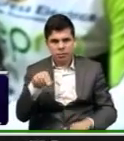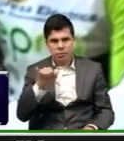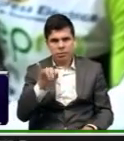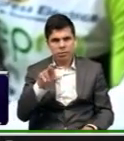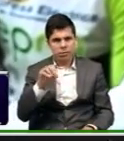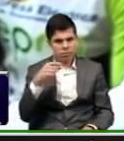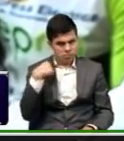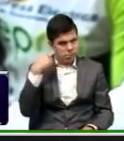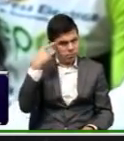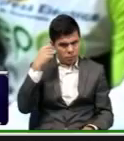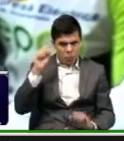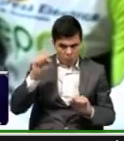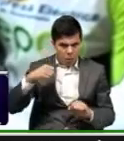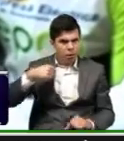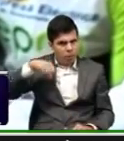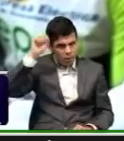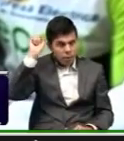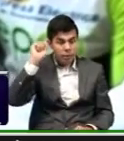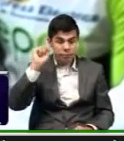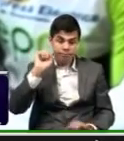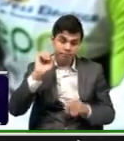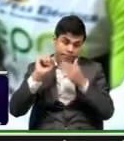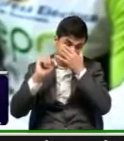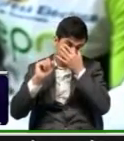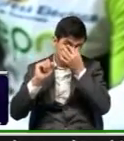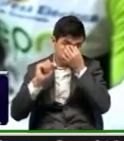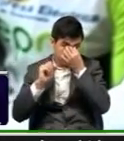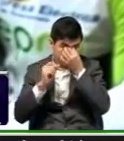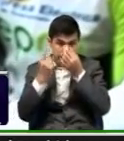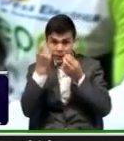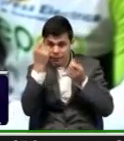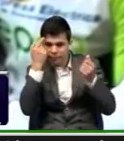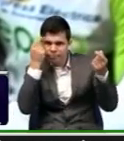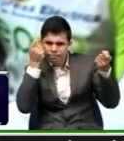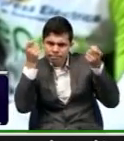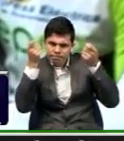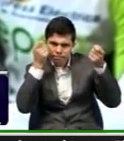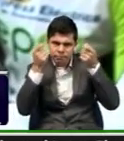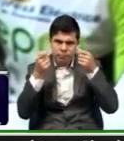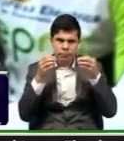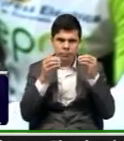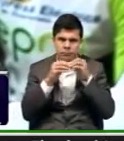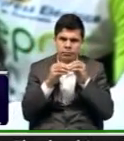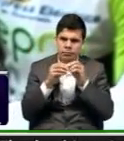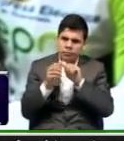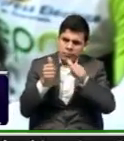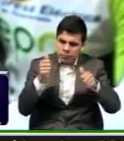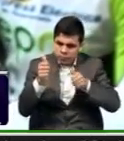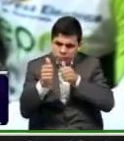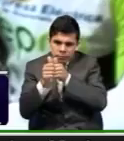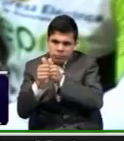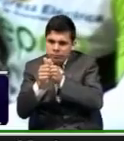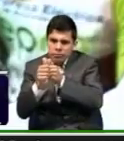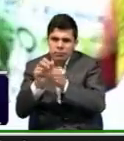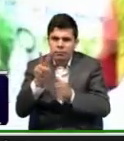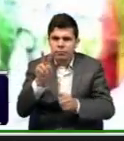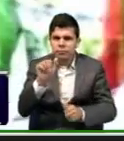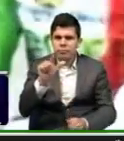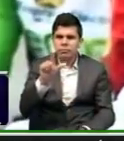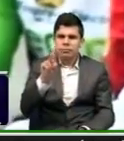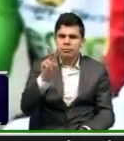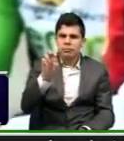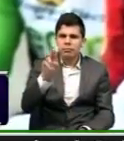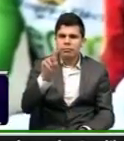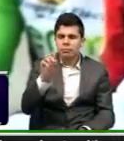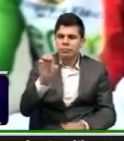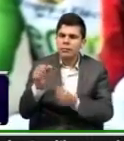Tour, lamentablemente pues las partes tácticas, y de pronto por acobijar a Valverde, pues no se dio eso. Yo